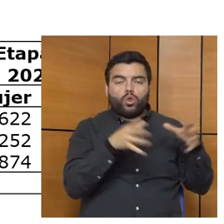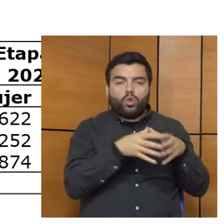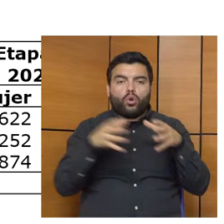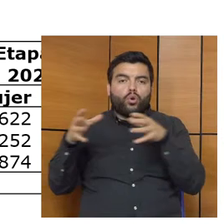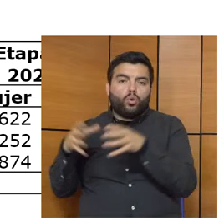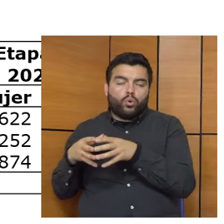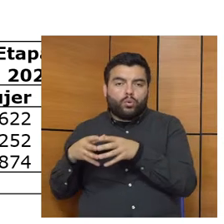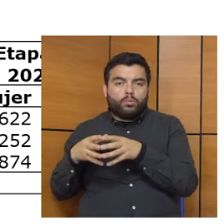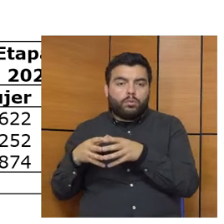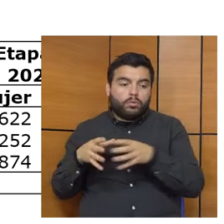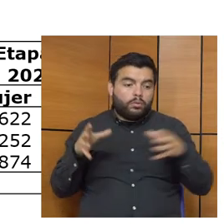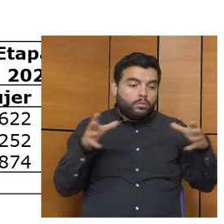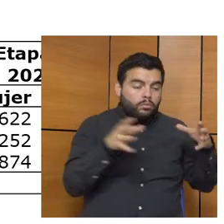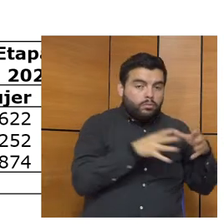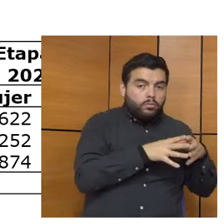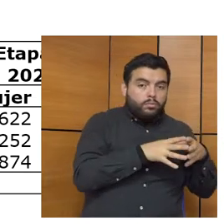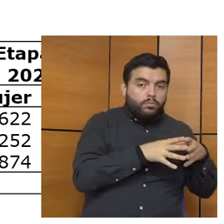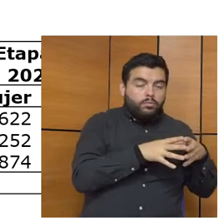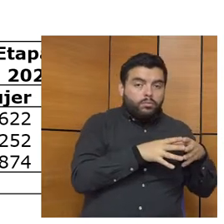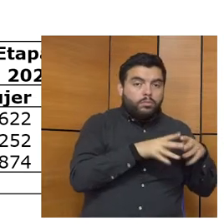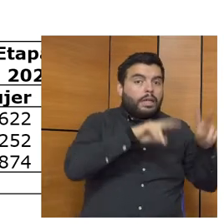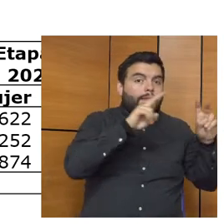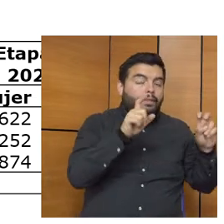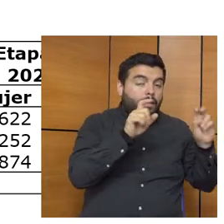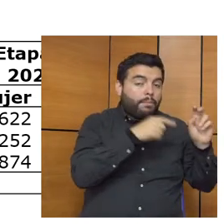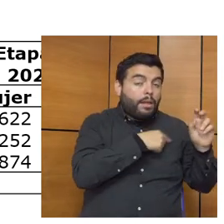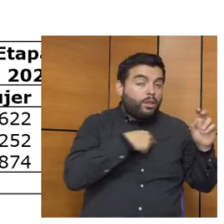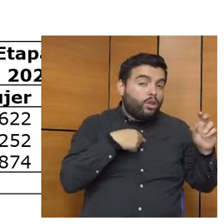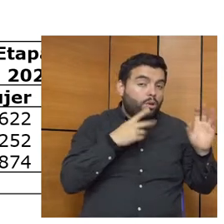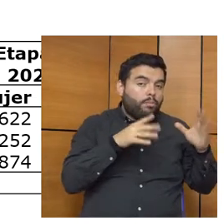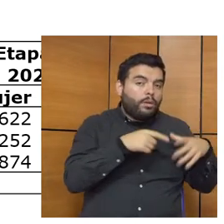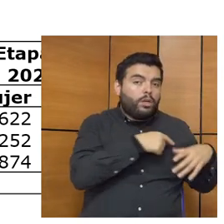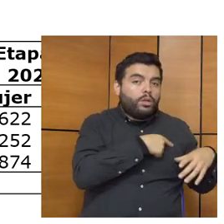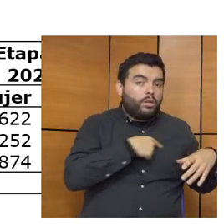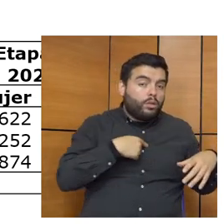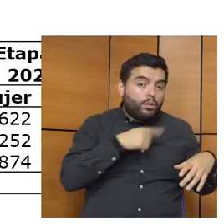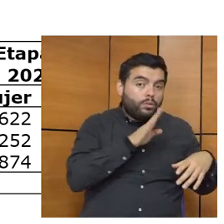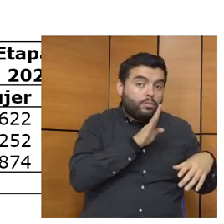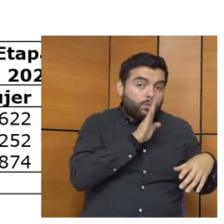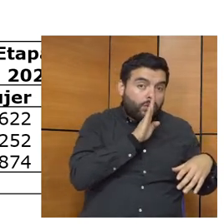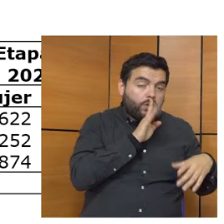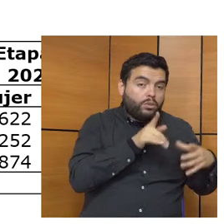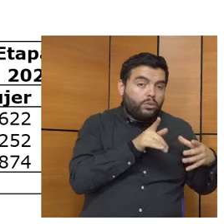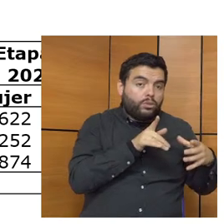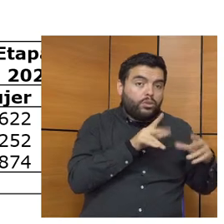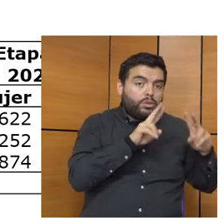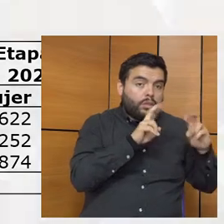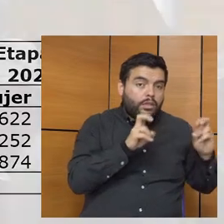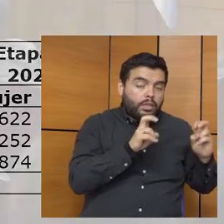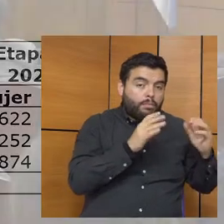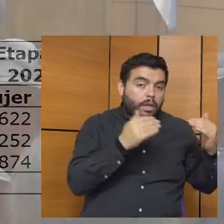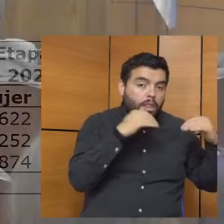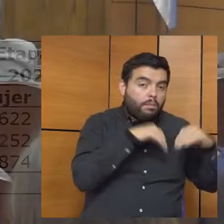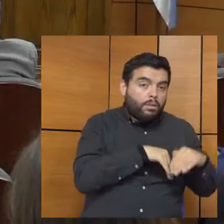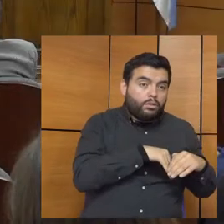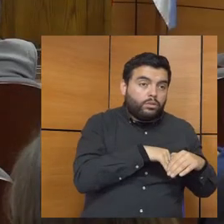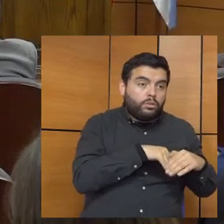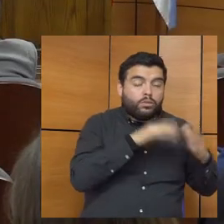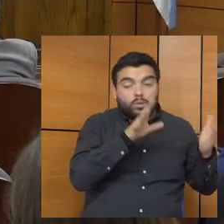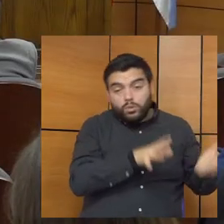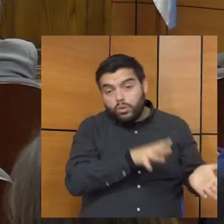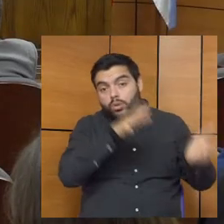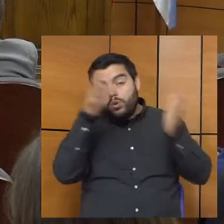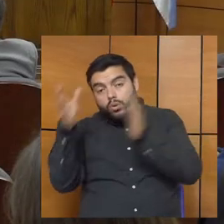generación silenciosa, que no la llamamos nosotros, la literatura la llama así, que la gente que vivió la depresión, etcétera, la depresión económica de los 20, y la